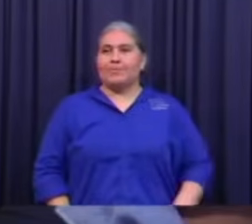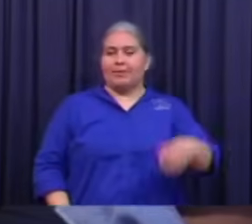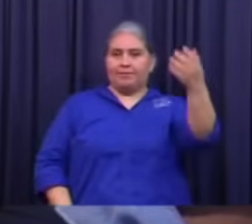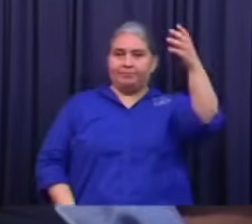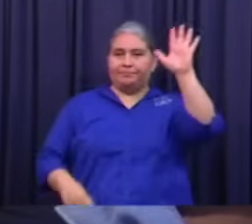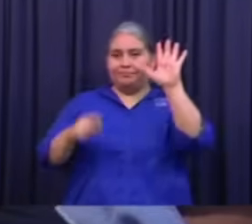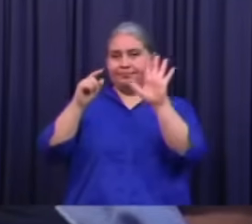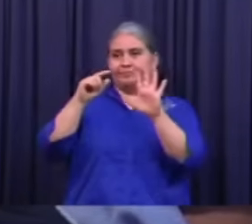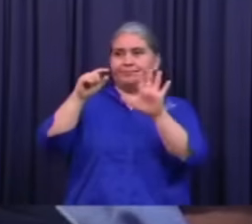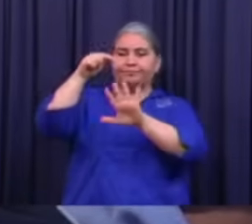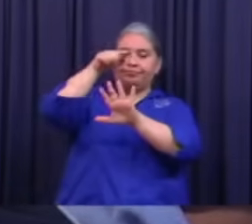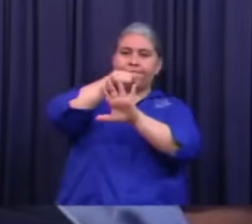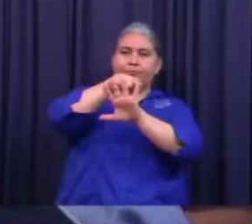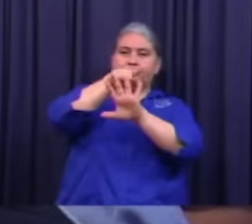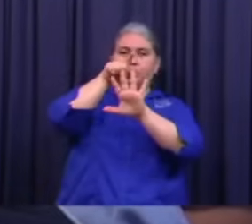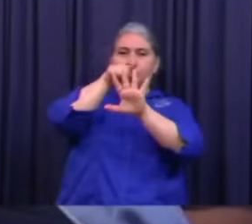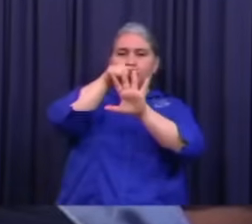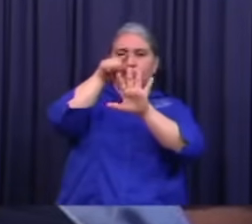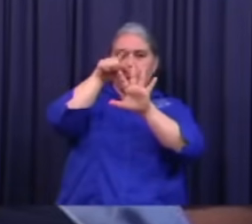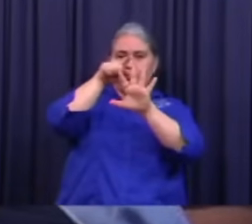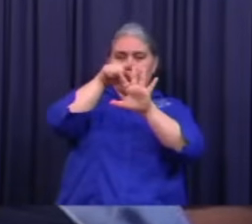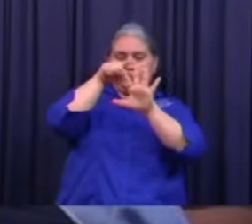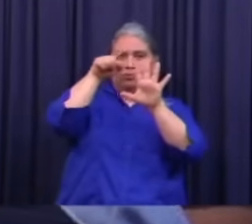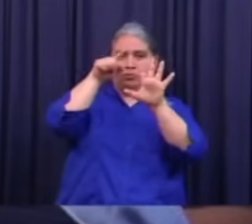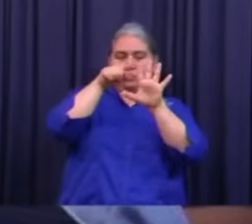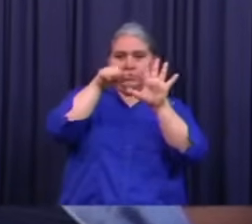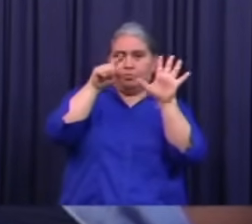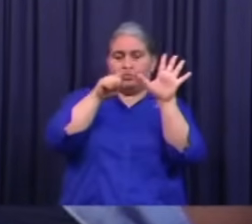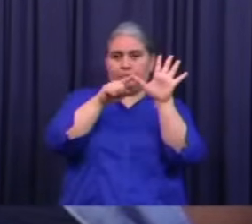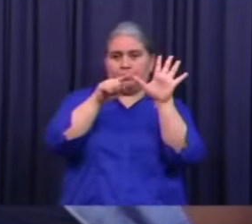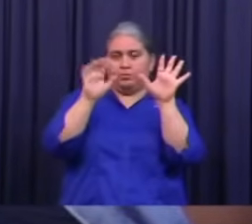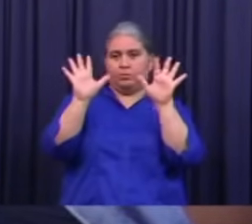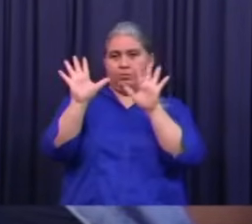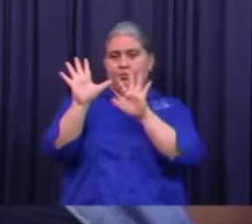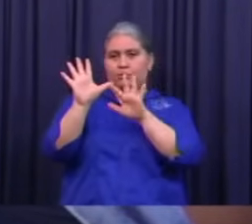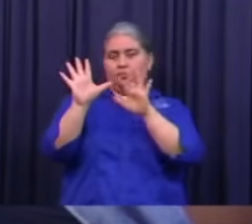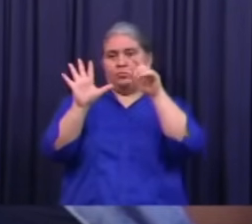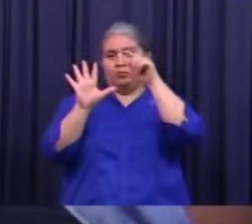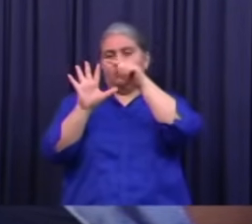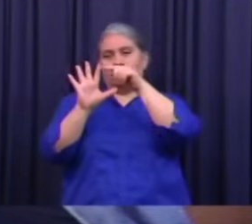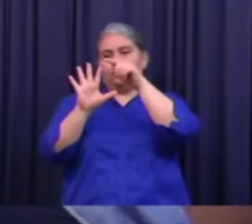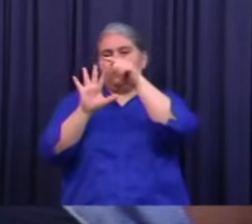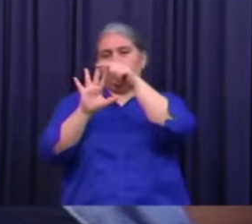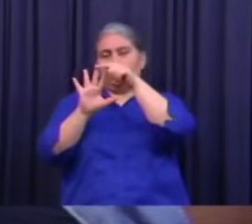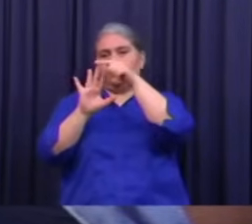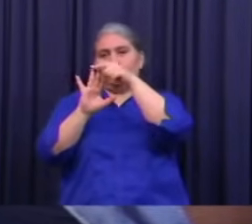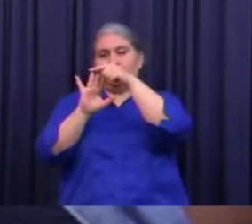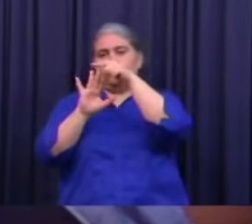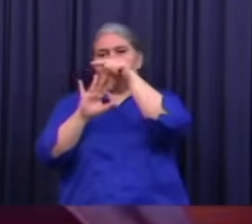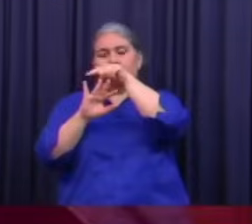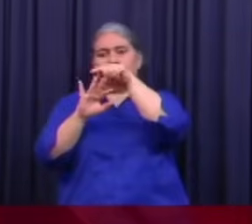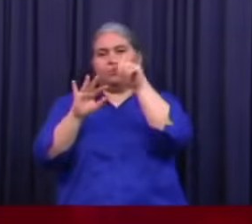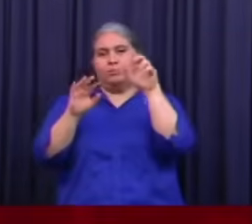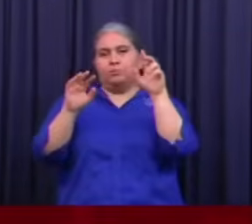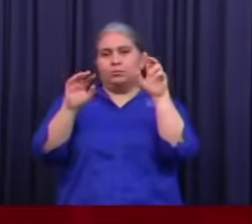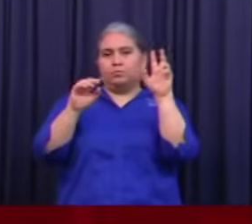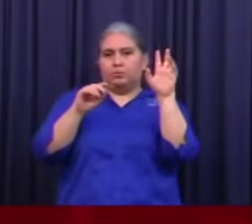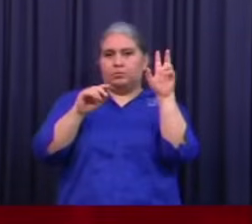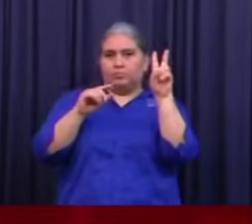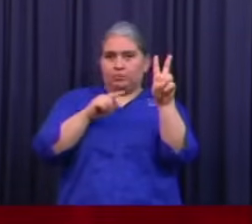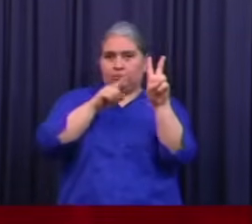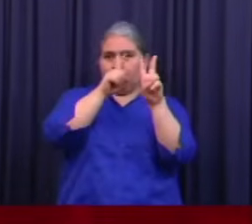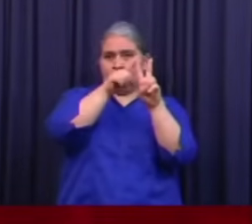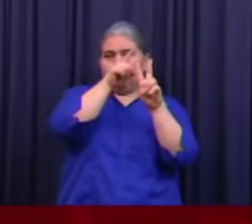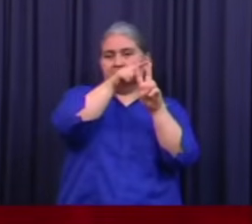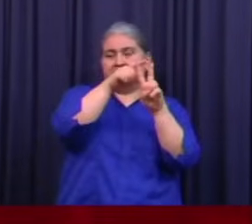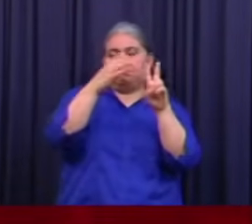bened Ben abinadab baana y guber de uri de uri estos ya los explicamos hace